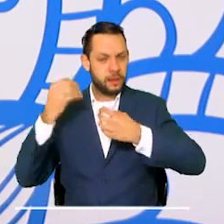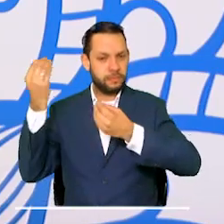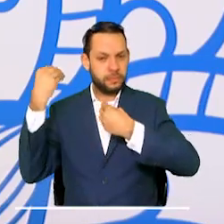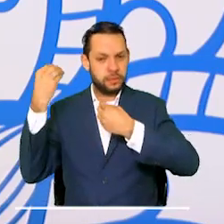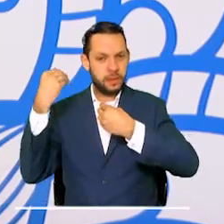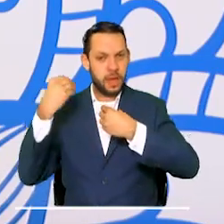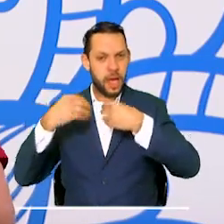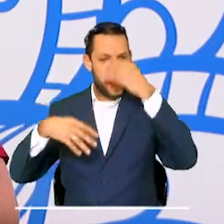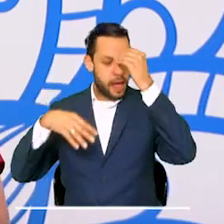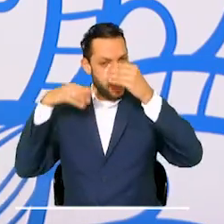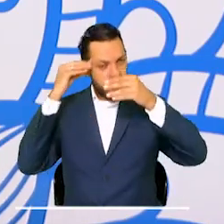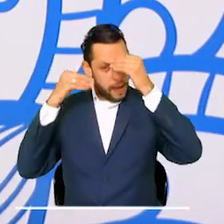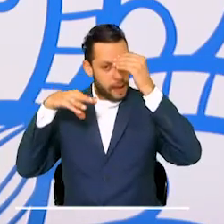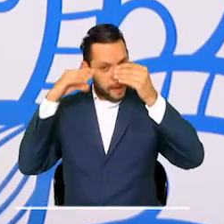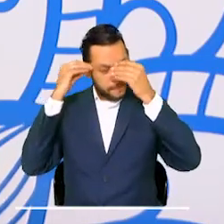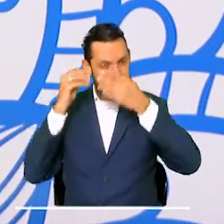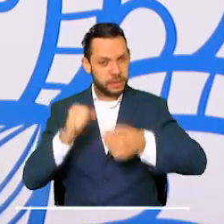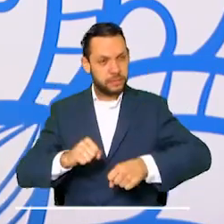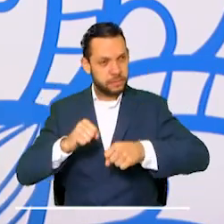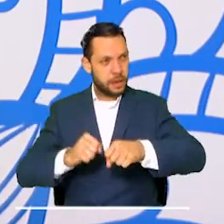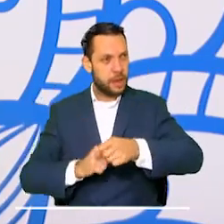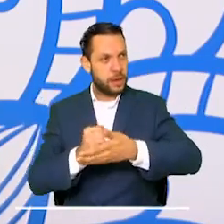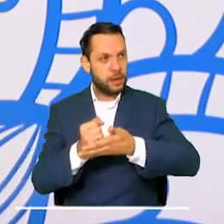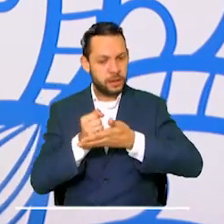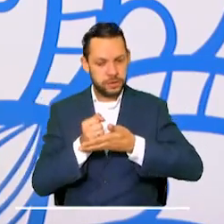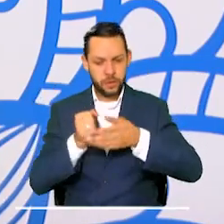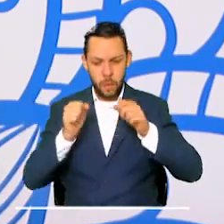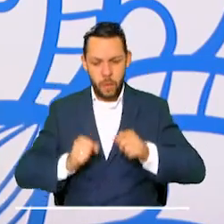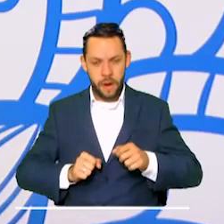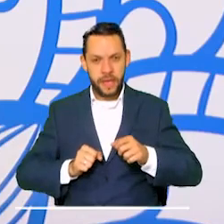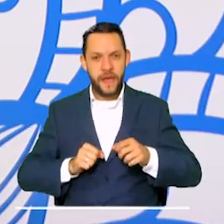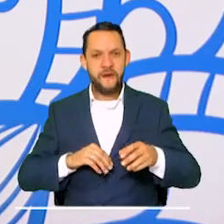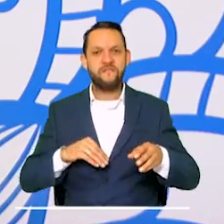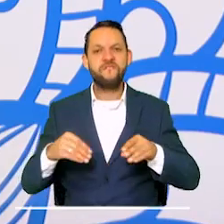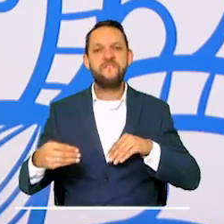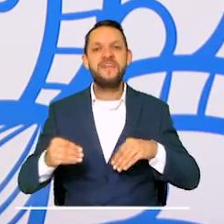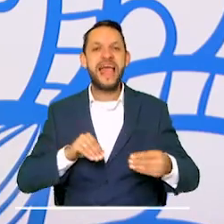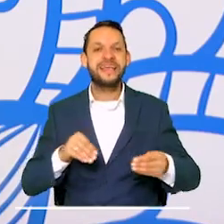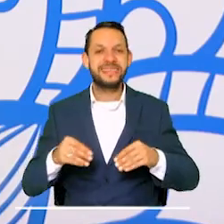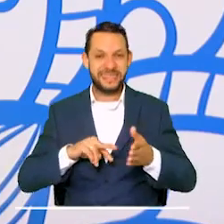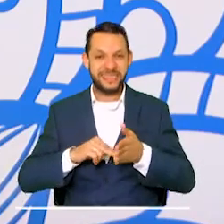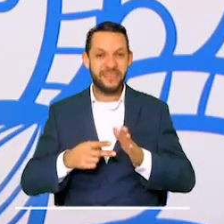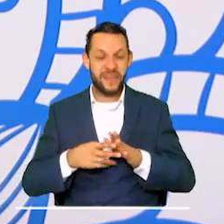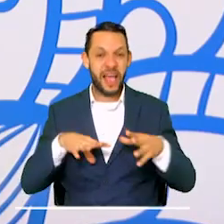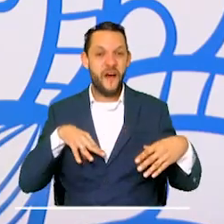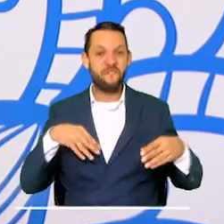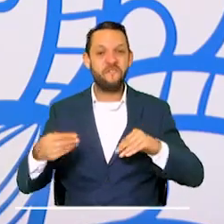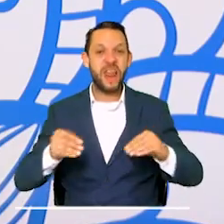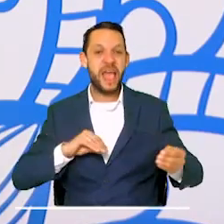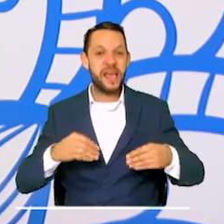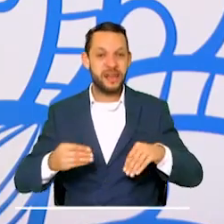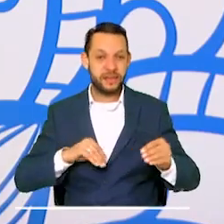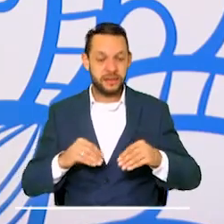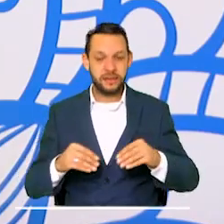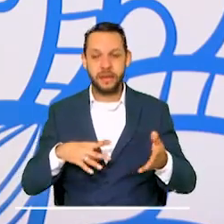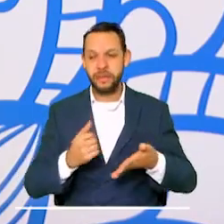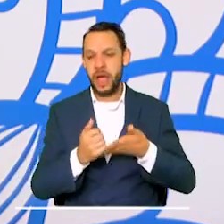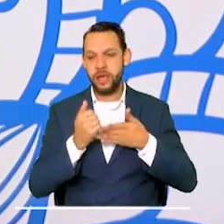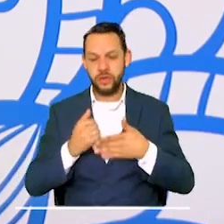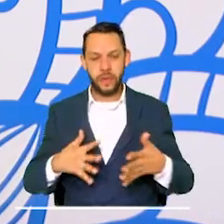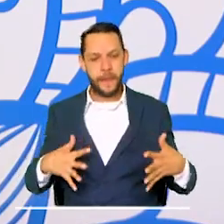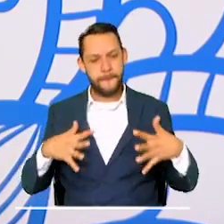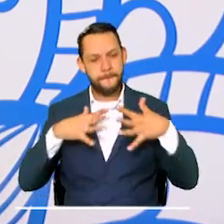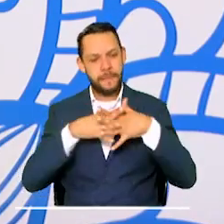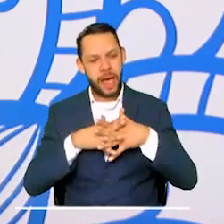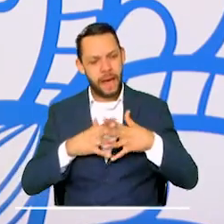me han enseñado es esa capacidad de adaptabilidad que yo tengo. Y que tenemos todos, el ser humano y el